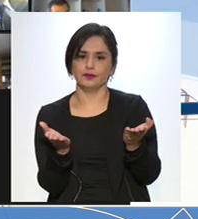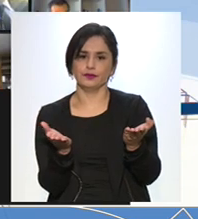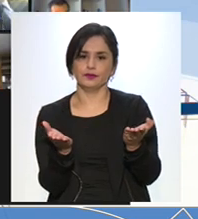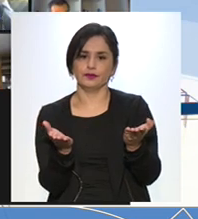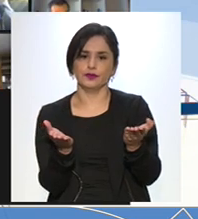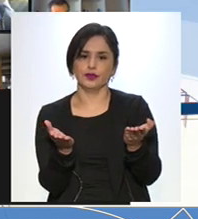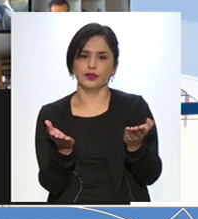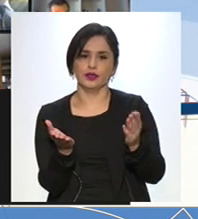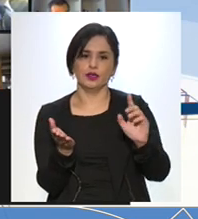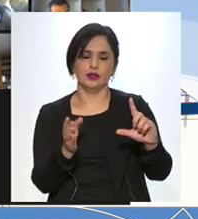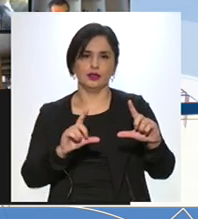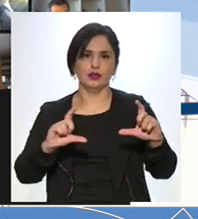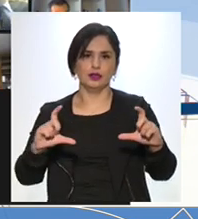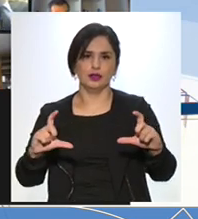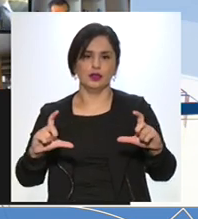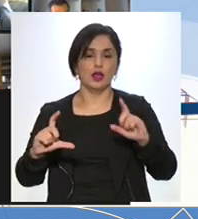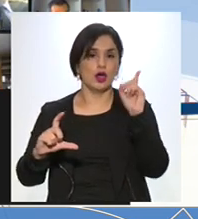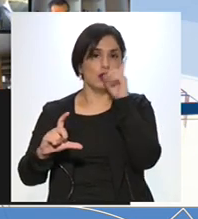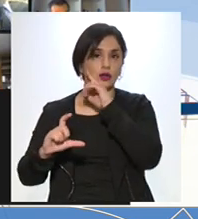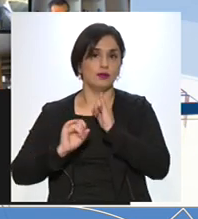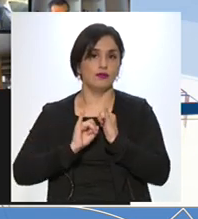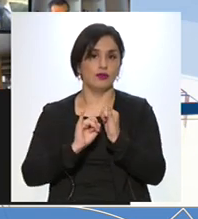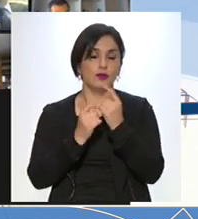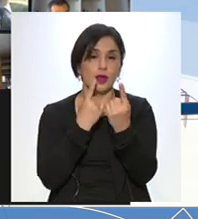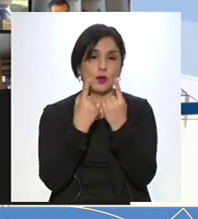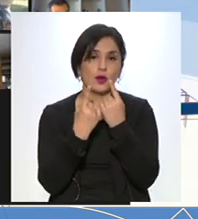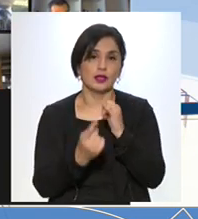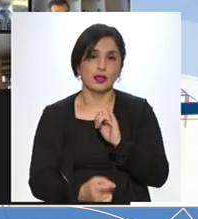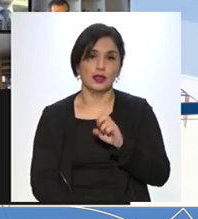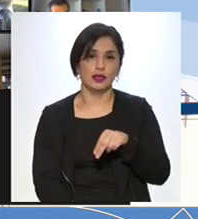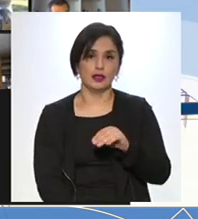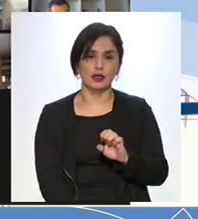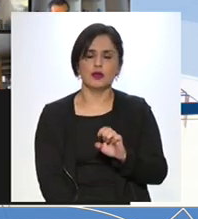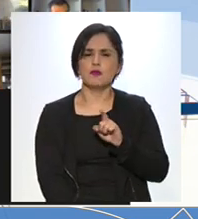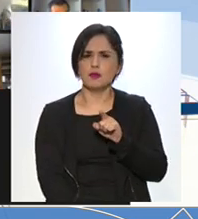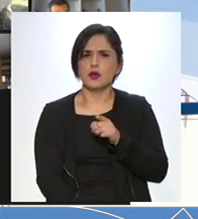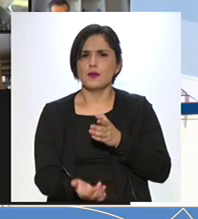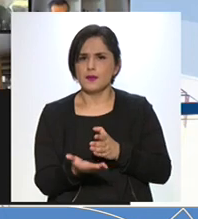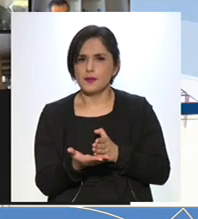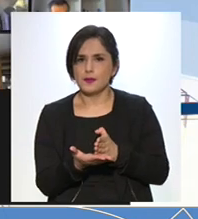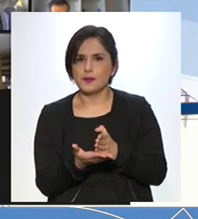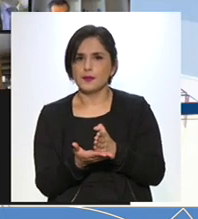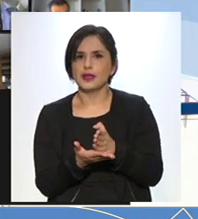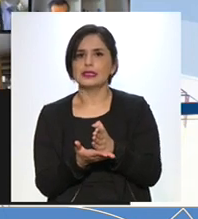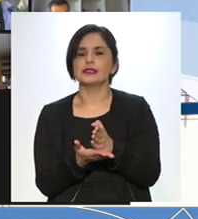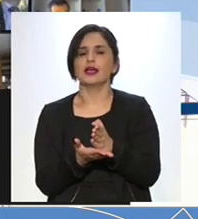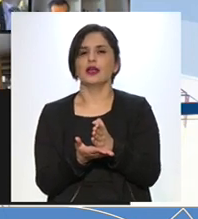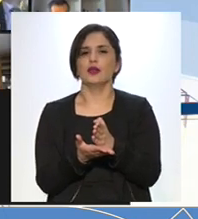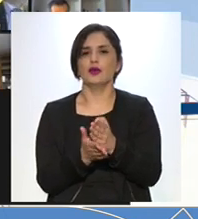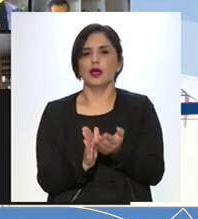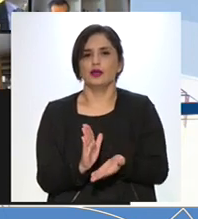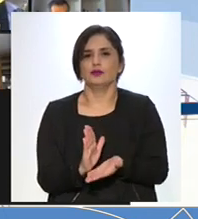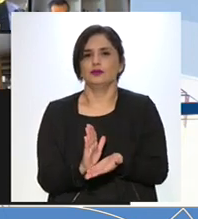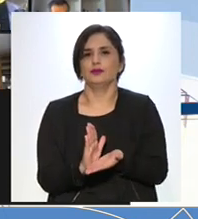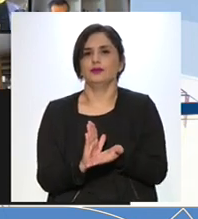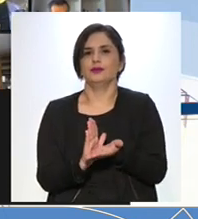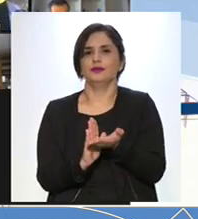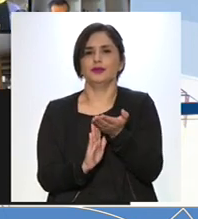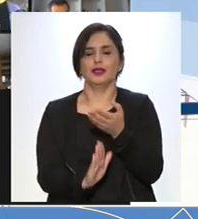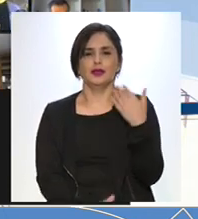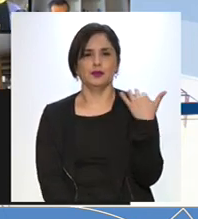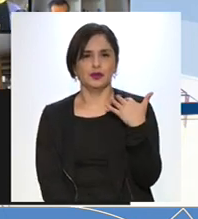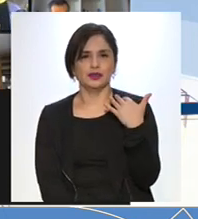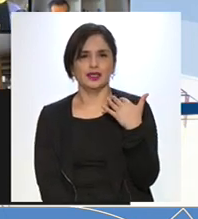como se hizo notar con los últimos datos de la encuesta del INE, eso ha comenzado a revertirse con un crecimiento importante del